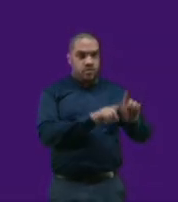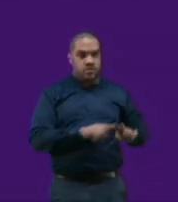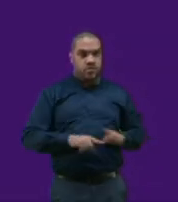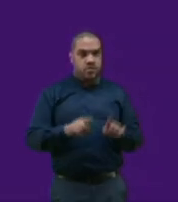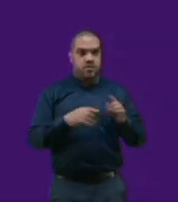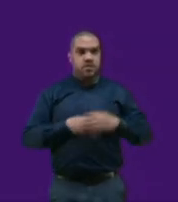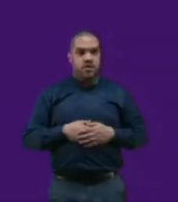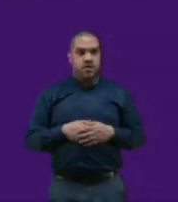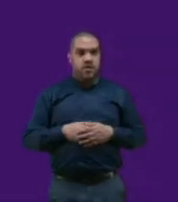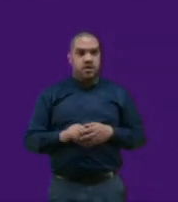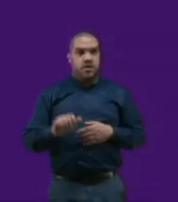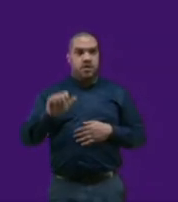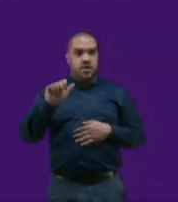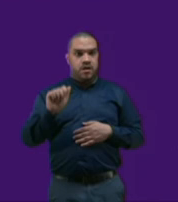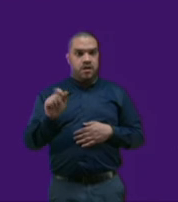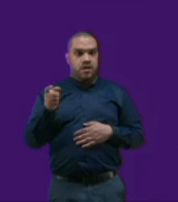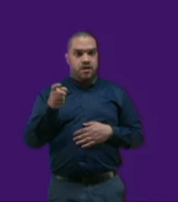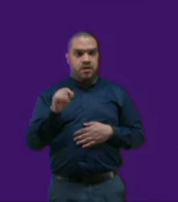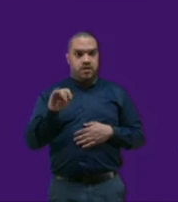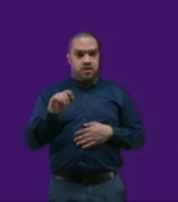Pues qué buena historia, Edwin. De frente.